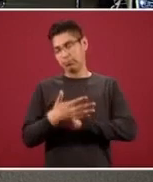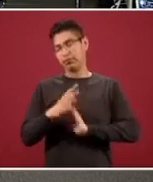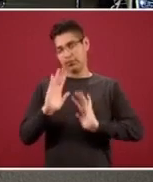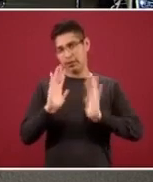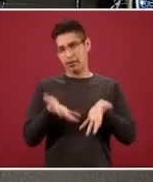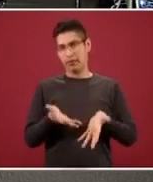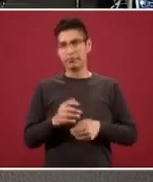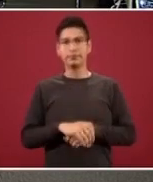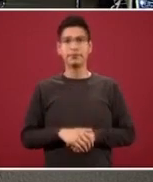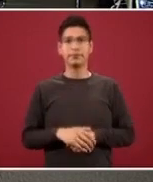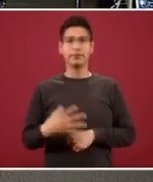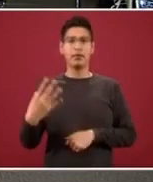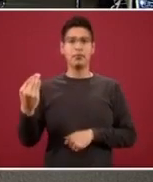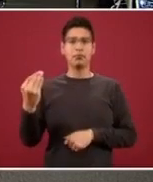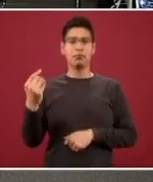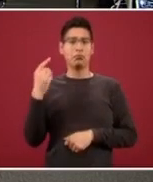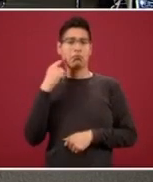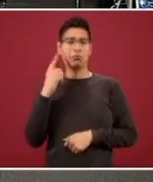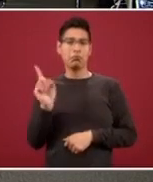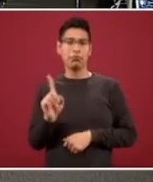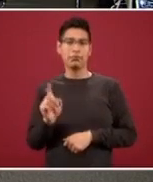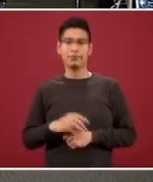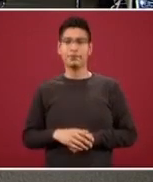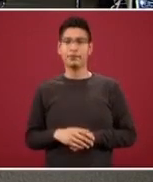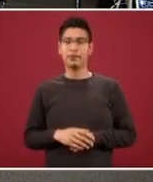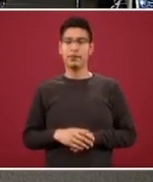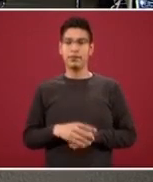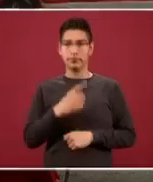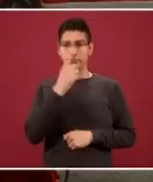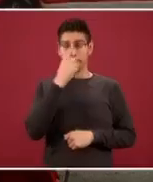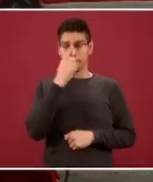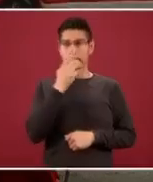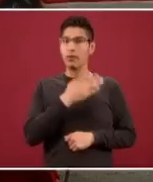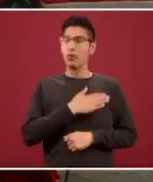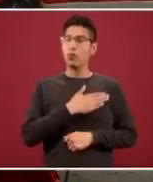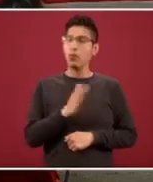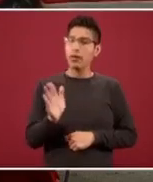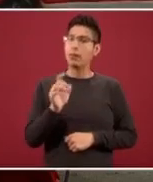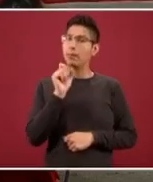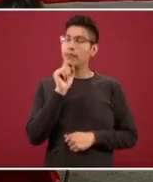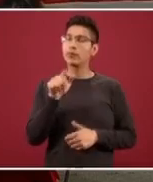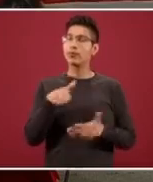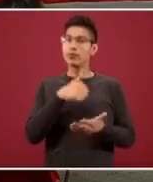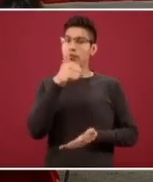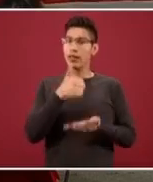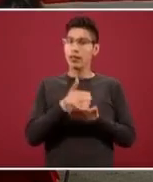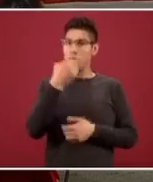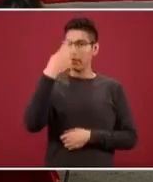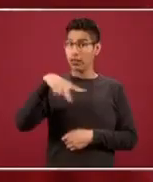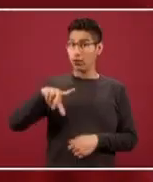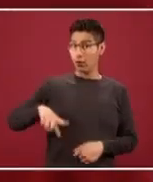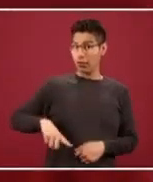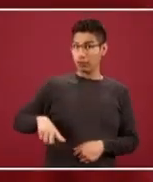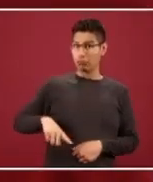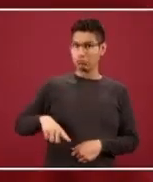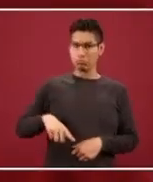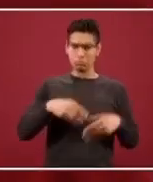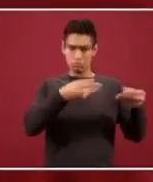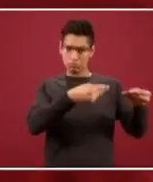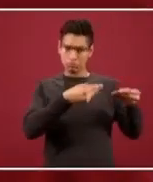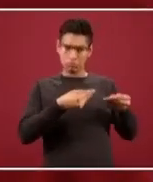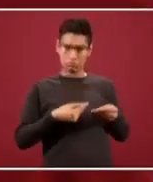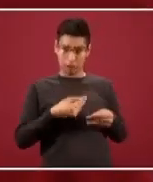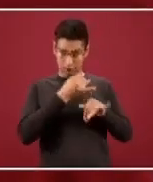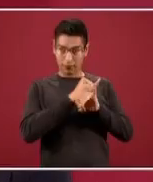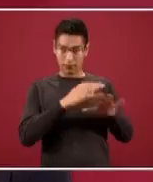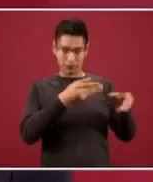investigación, ¿podría tratarse? De acuerdo a los datos que dio el gobierno de la Ciudad de México, no se encontró un vínculo directo,